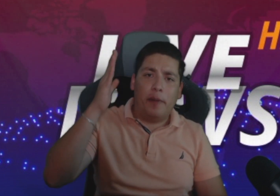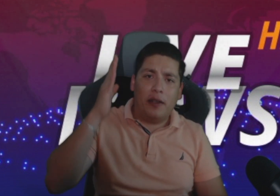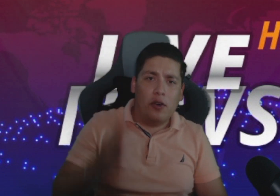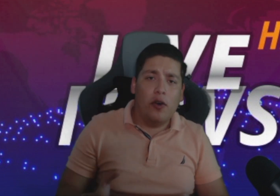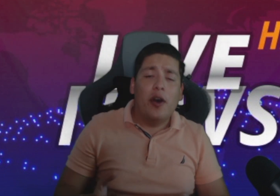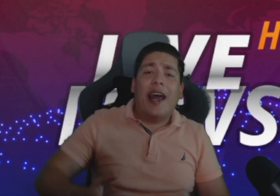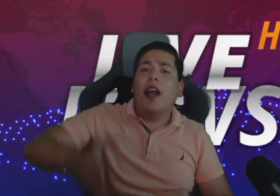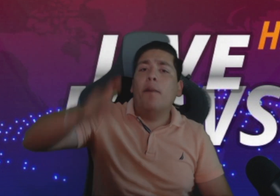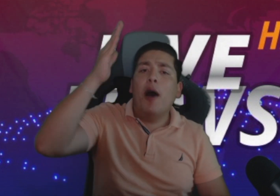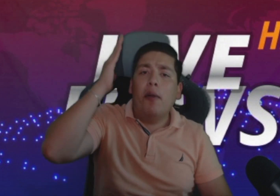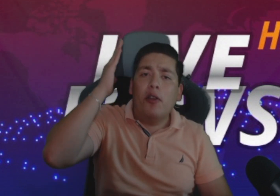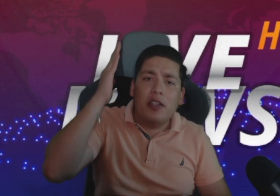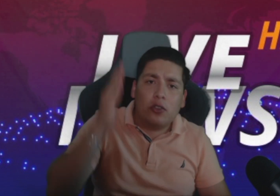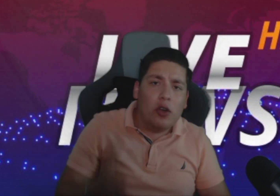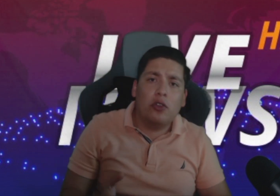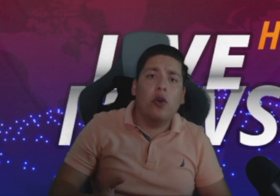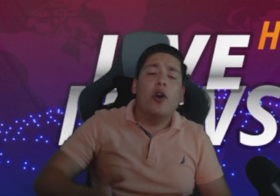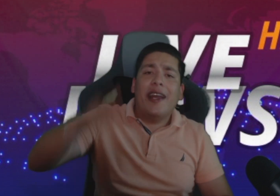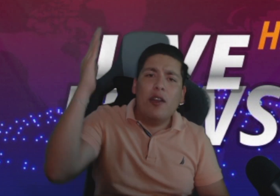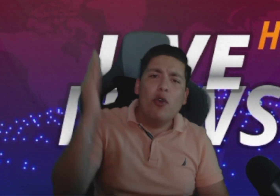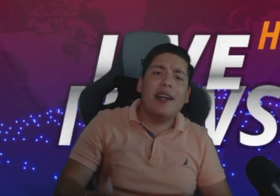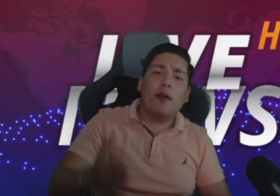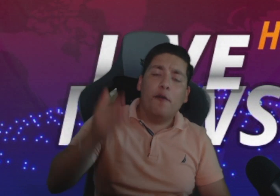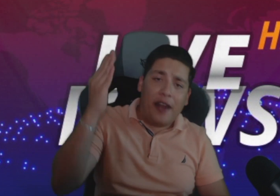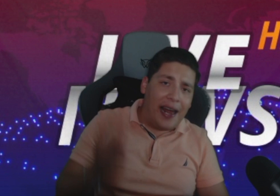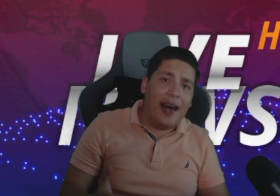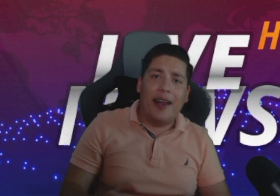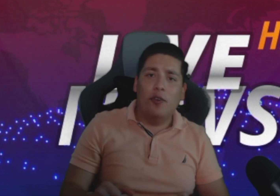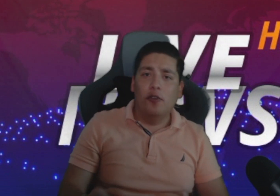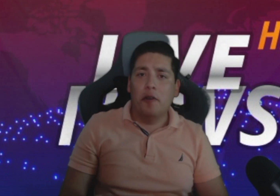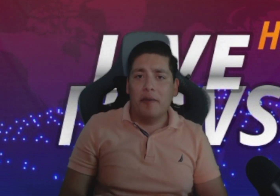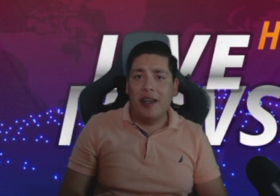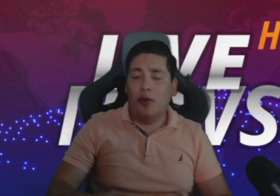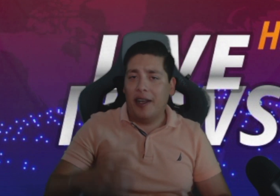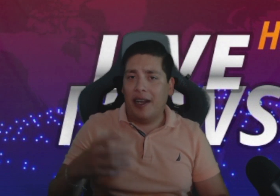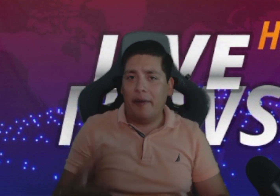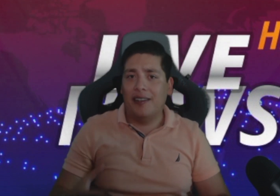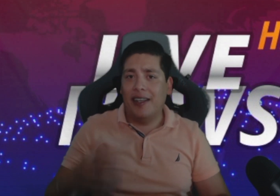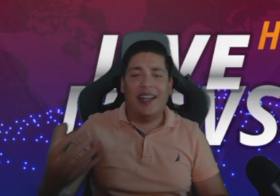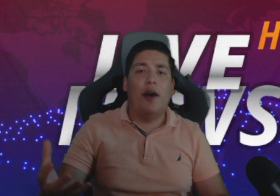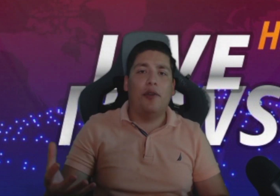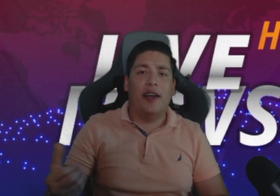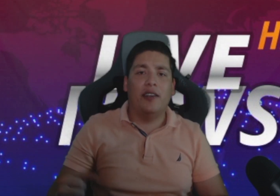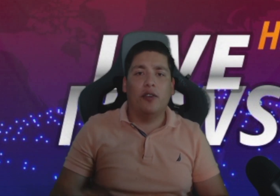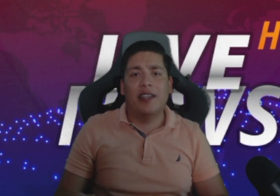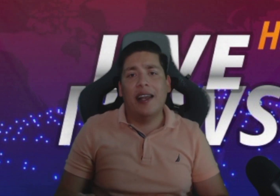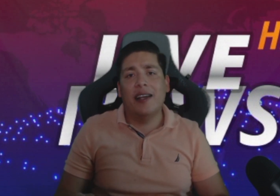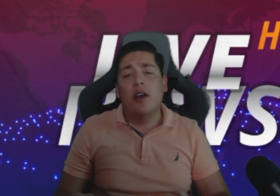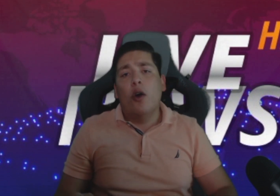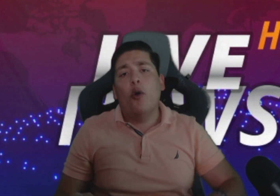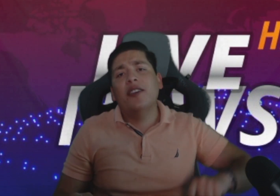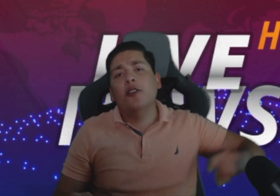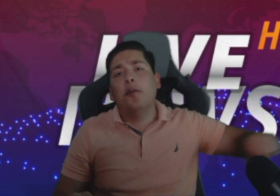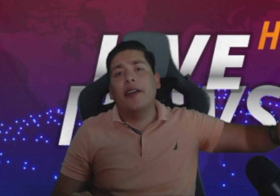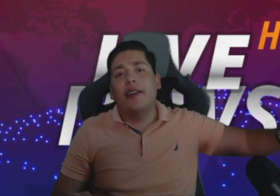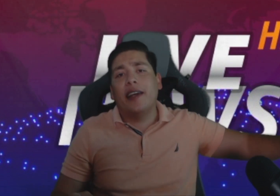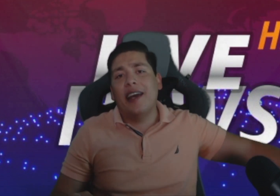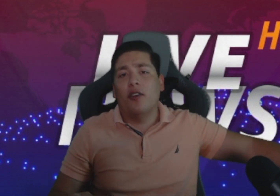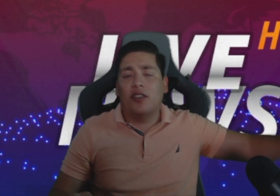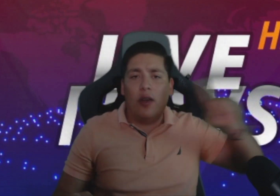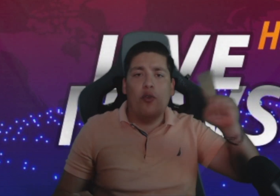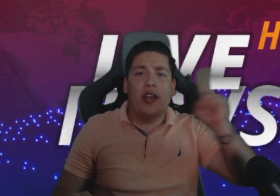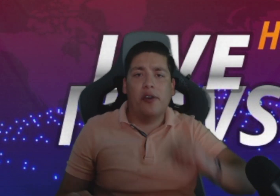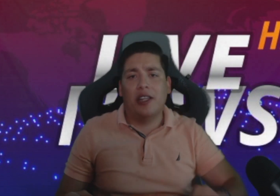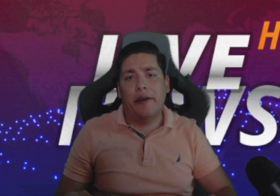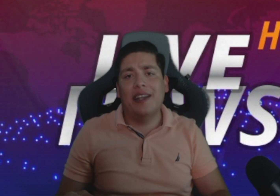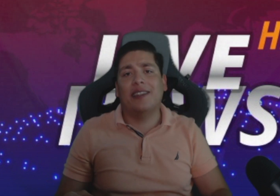ya despertó. El pueblo no es tonto y nunca confiará en un movimiento que encabece Claudio X González o estos